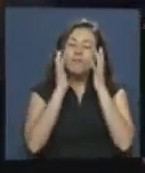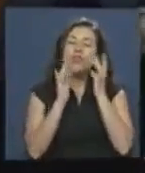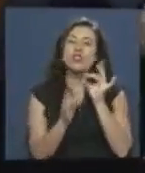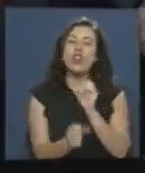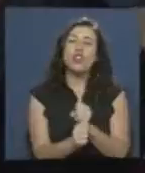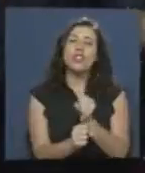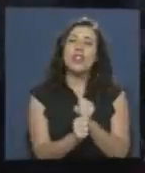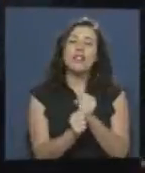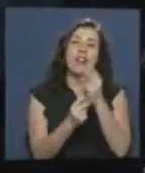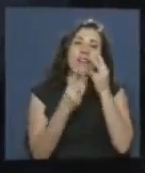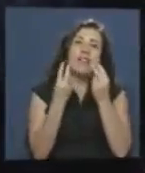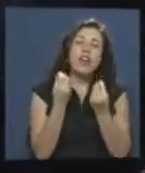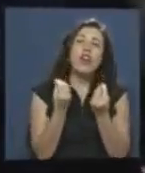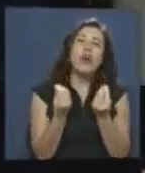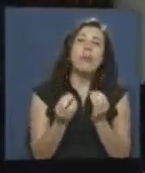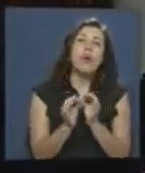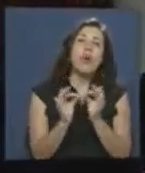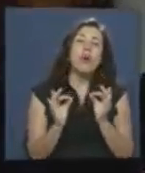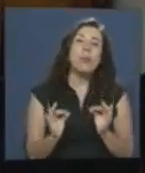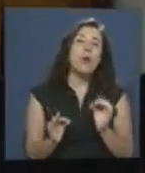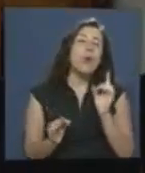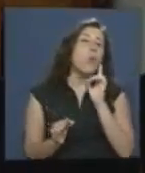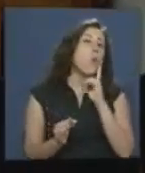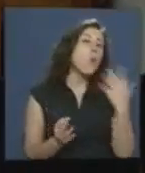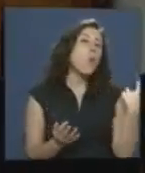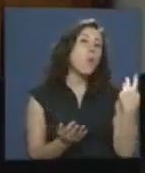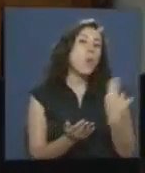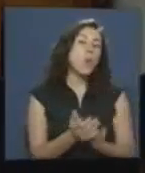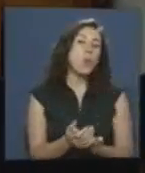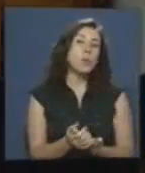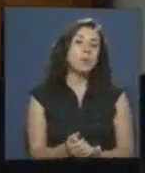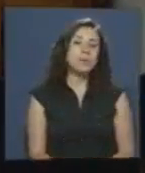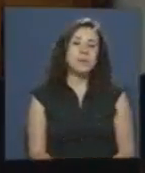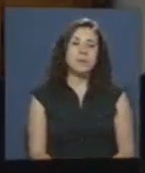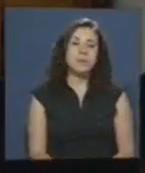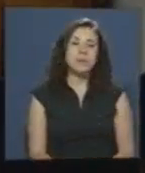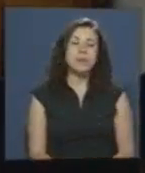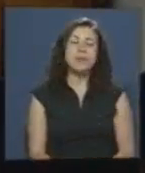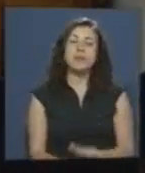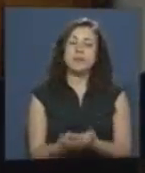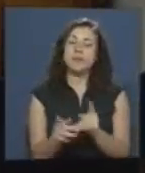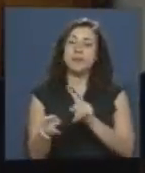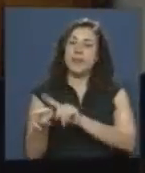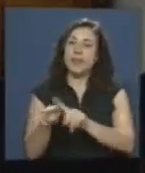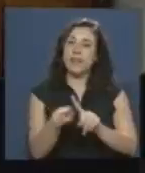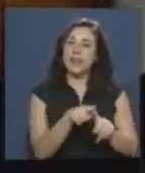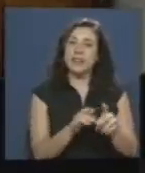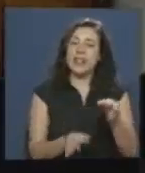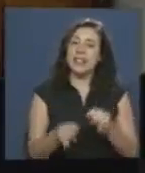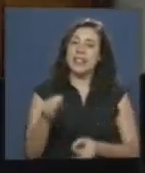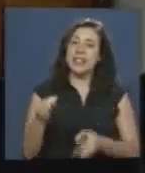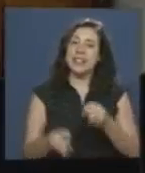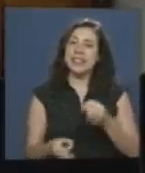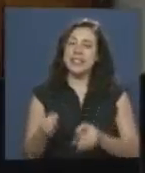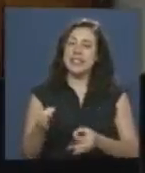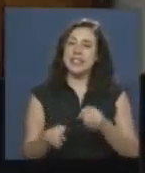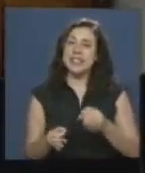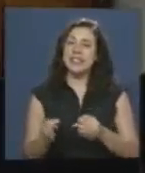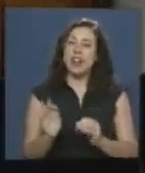trabajo de ver cómo ha sido su comportamiento en el último tiempo. Y claramente se distingue que este Tribunal